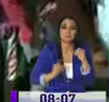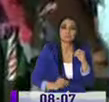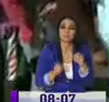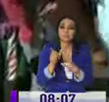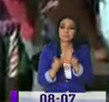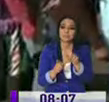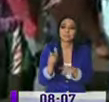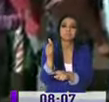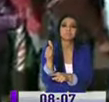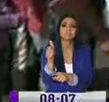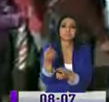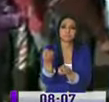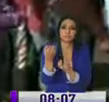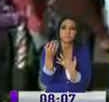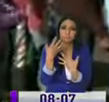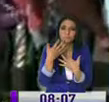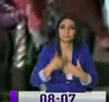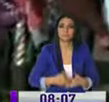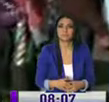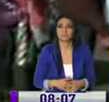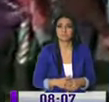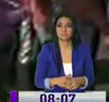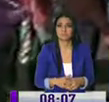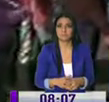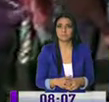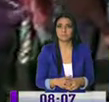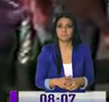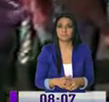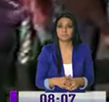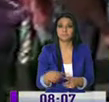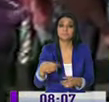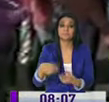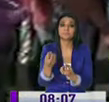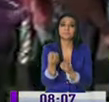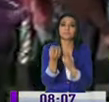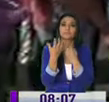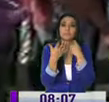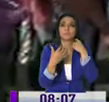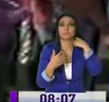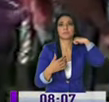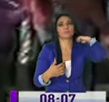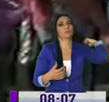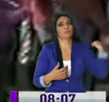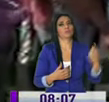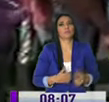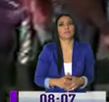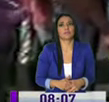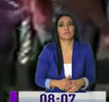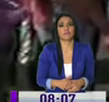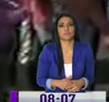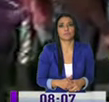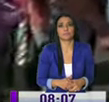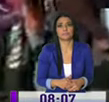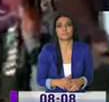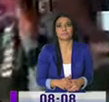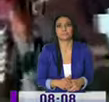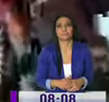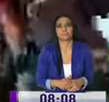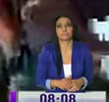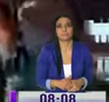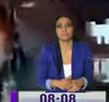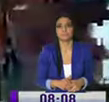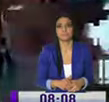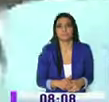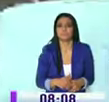con los moradores de este sector y de entonces ellos nos van a decir mantenido por falta de esta